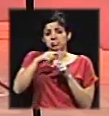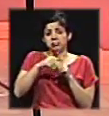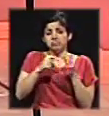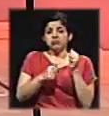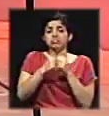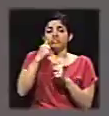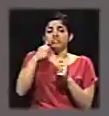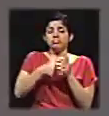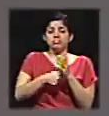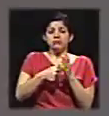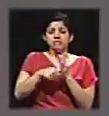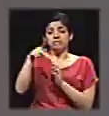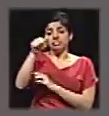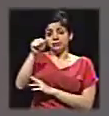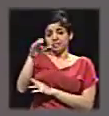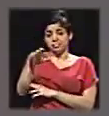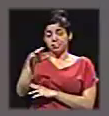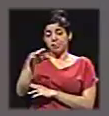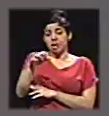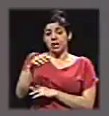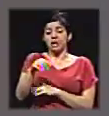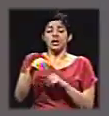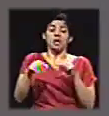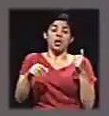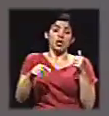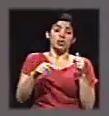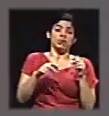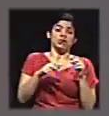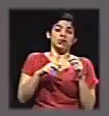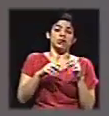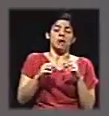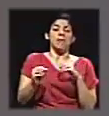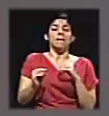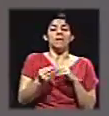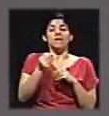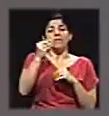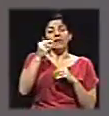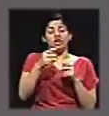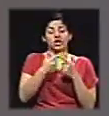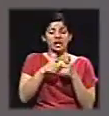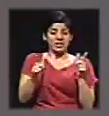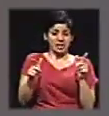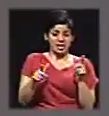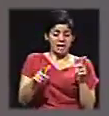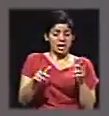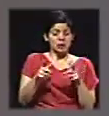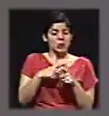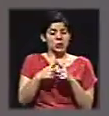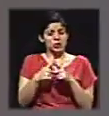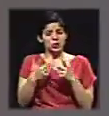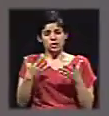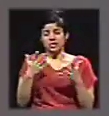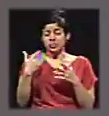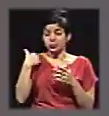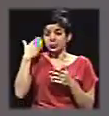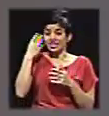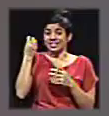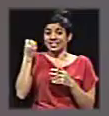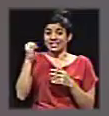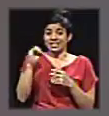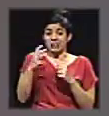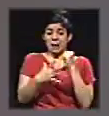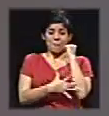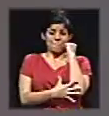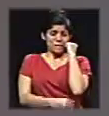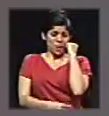que votó por el PAC y otra que se fue con el Partido Movimiento Libertario. Entonces, yo no sé si pobreza